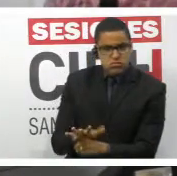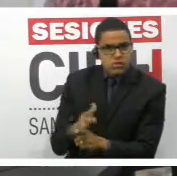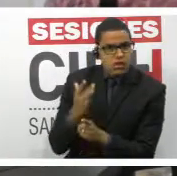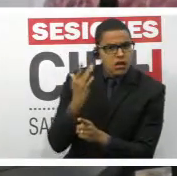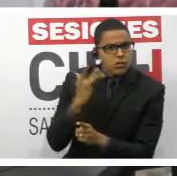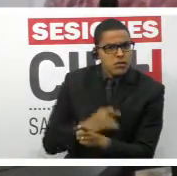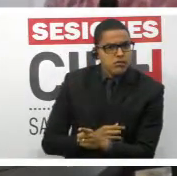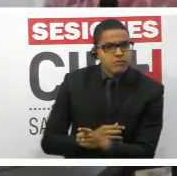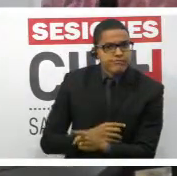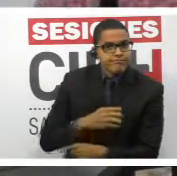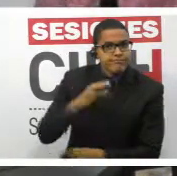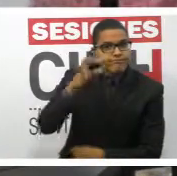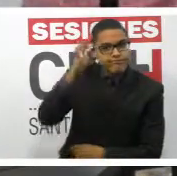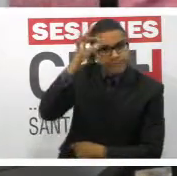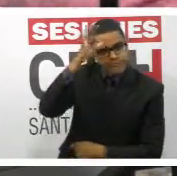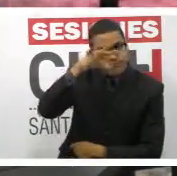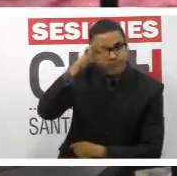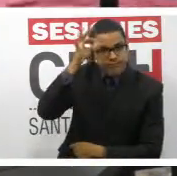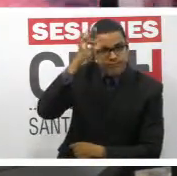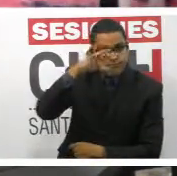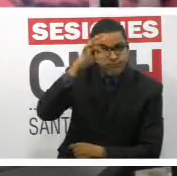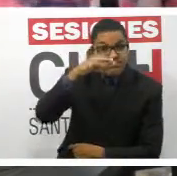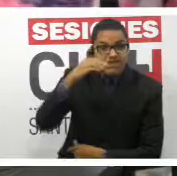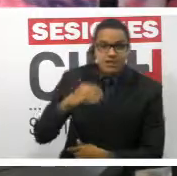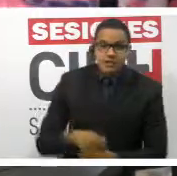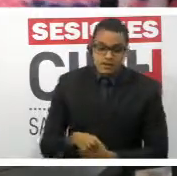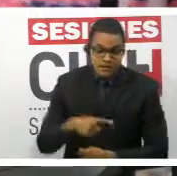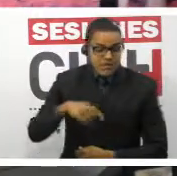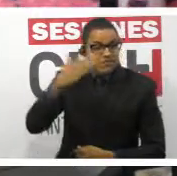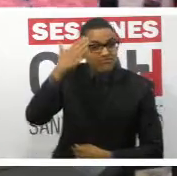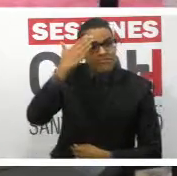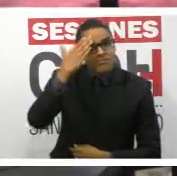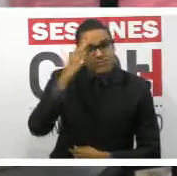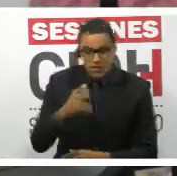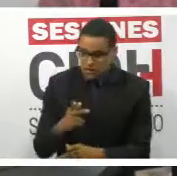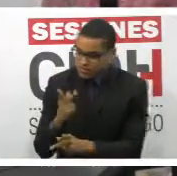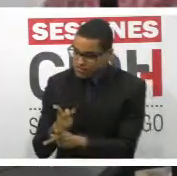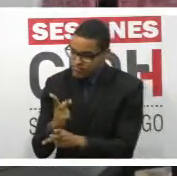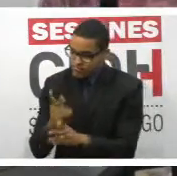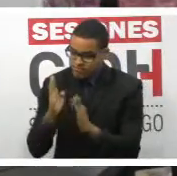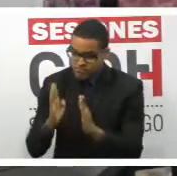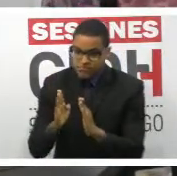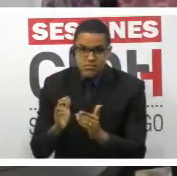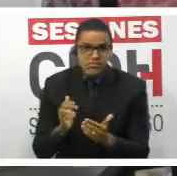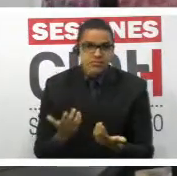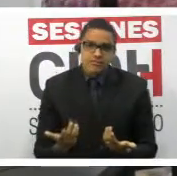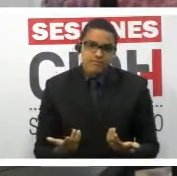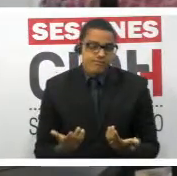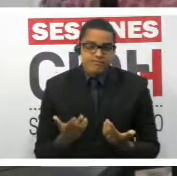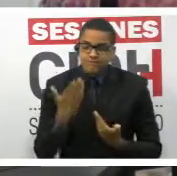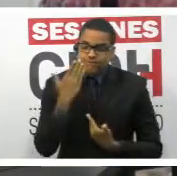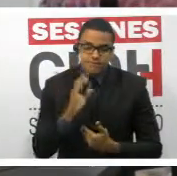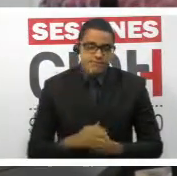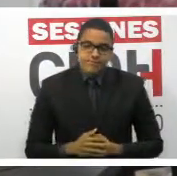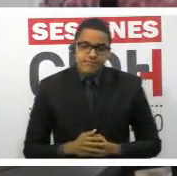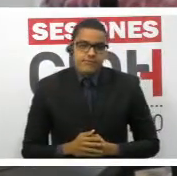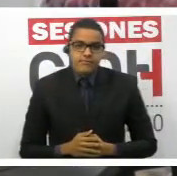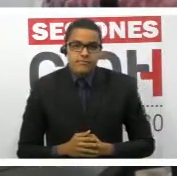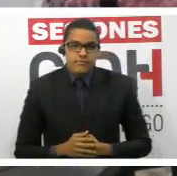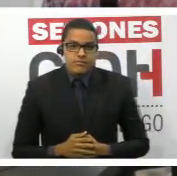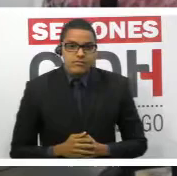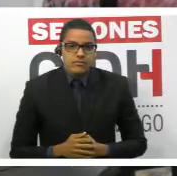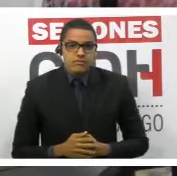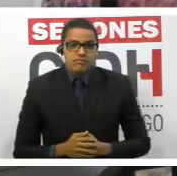a la maternidad y a su derecho a tener atención entonces son casos que necesariamente tienen que ser